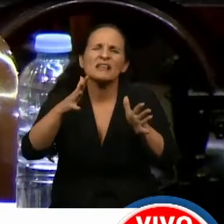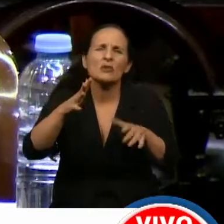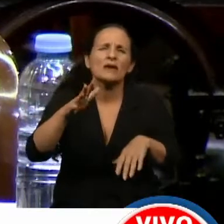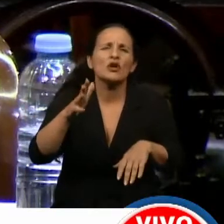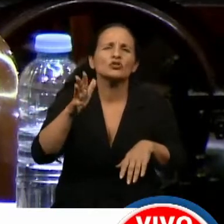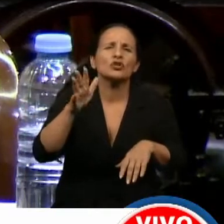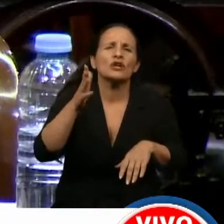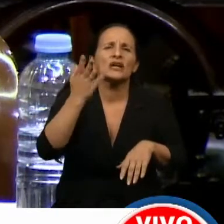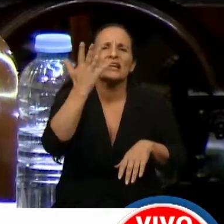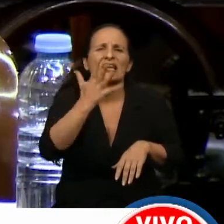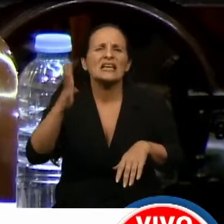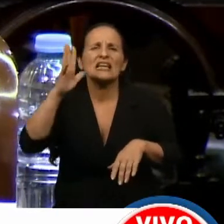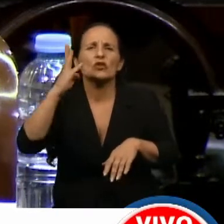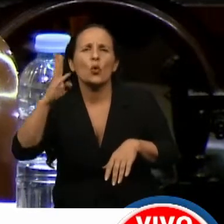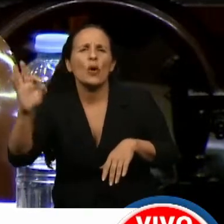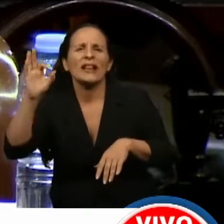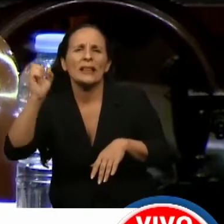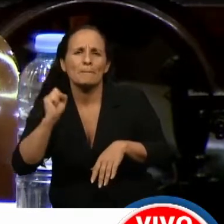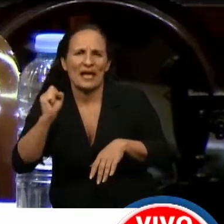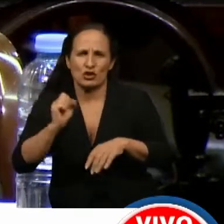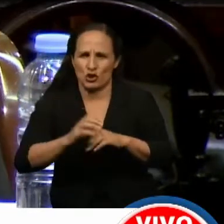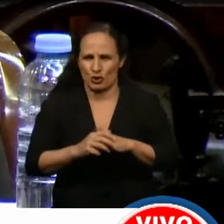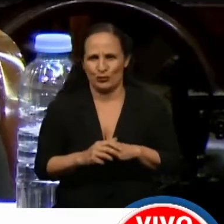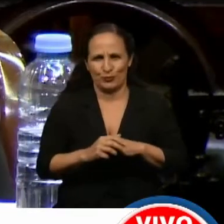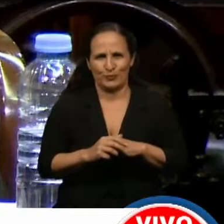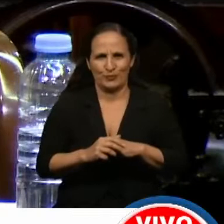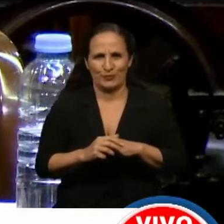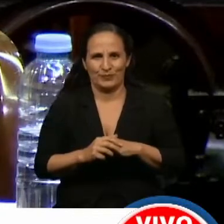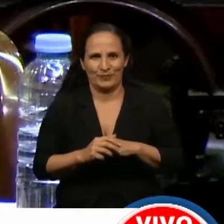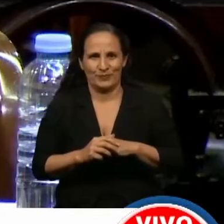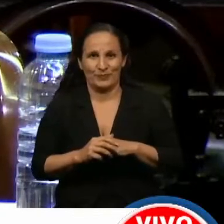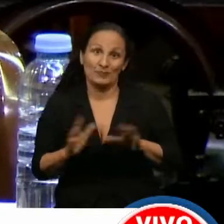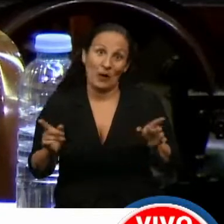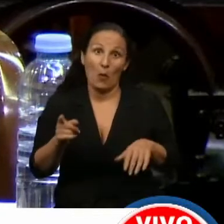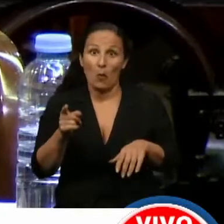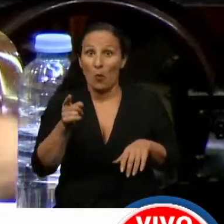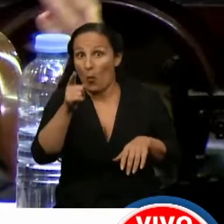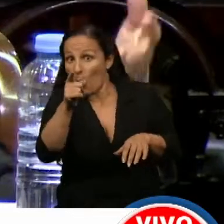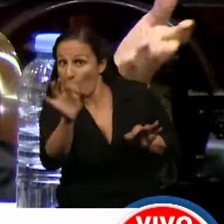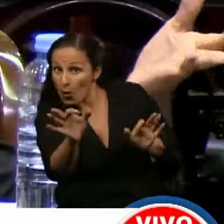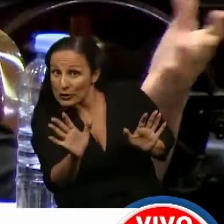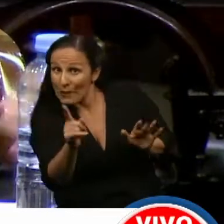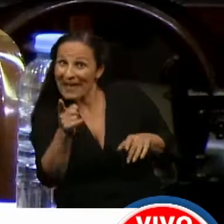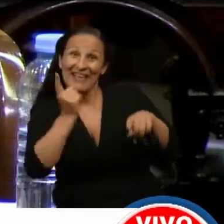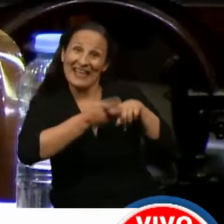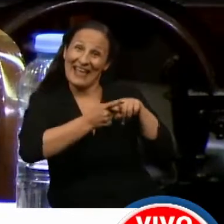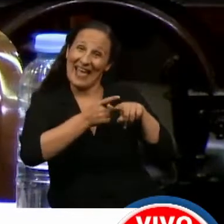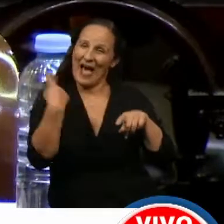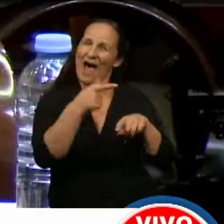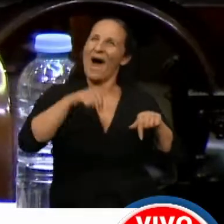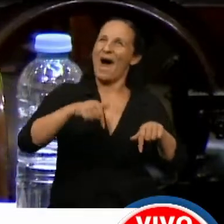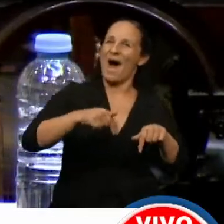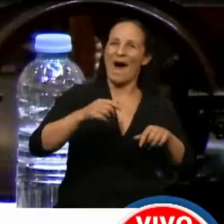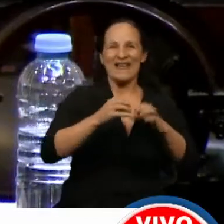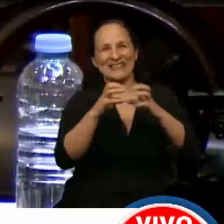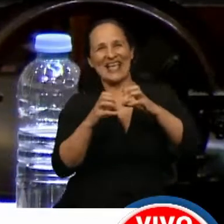de 540 pesos. Así que vos sabrás si seguís celebrando con nosotros en esta